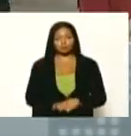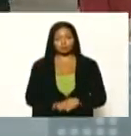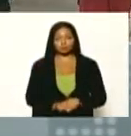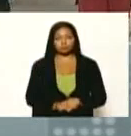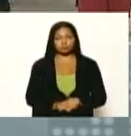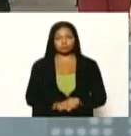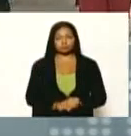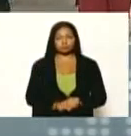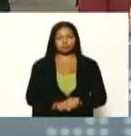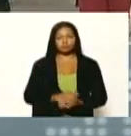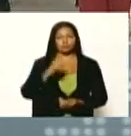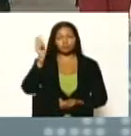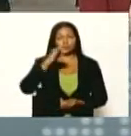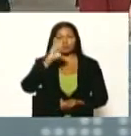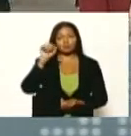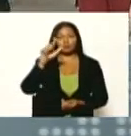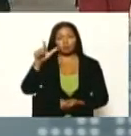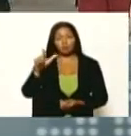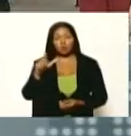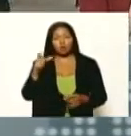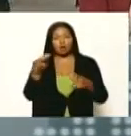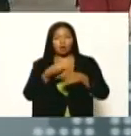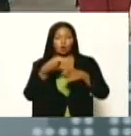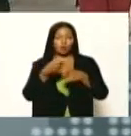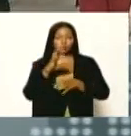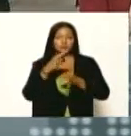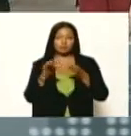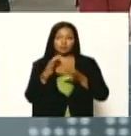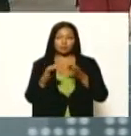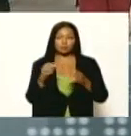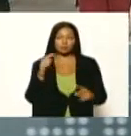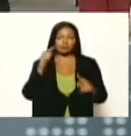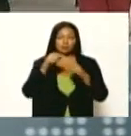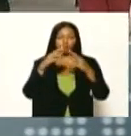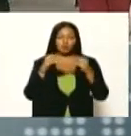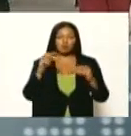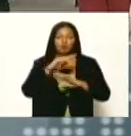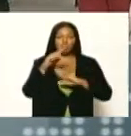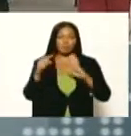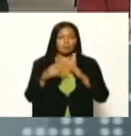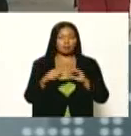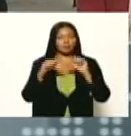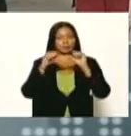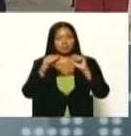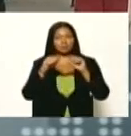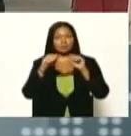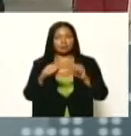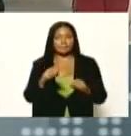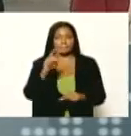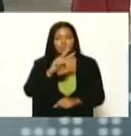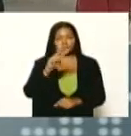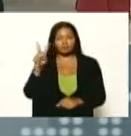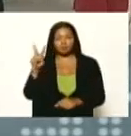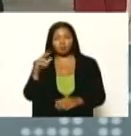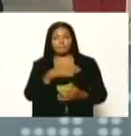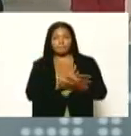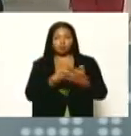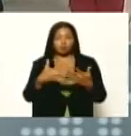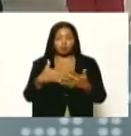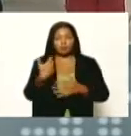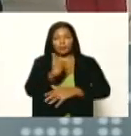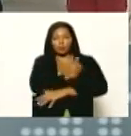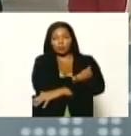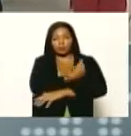el mes de julio, agosto y septiembre deben llegar todas las vacunas para avanzar hacia los 22 millones